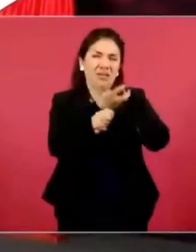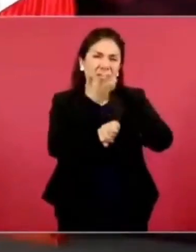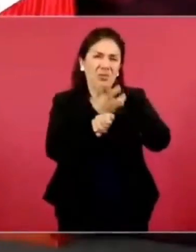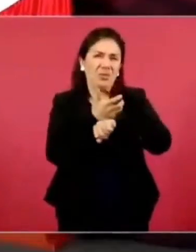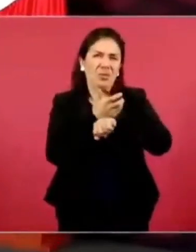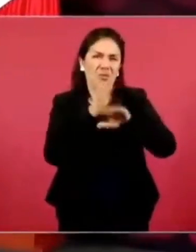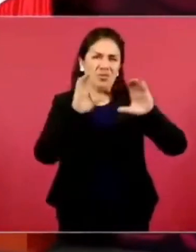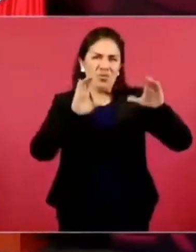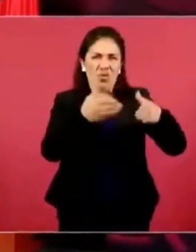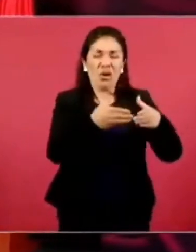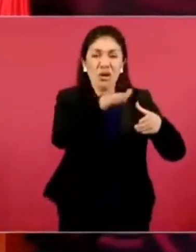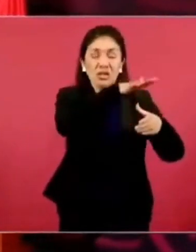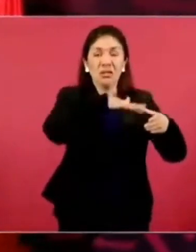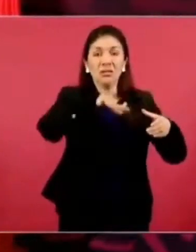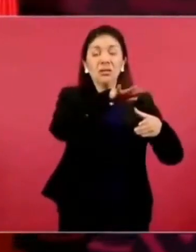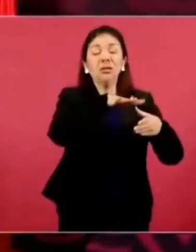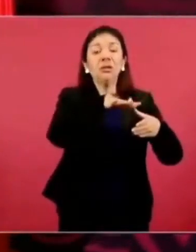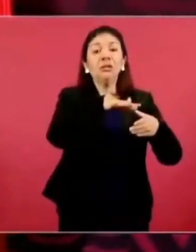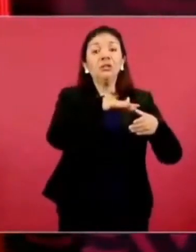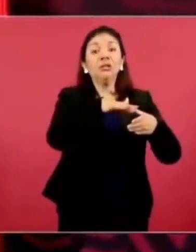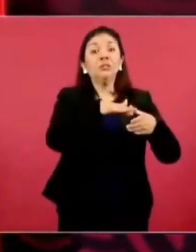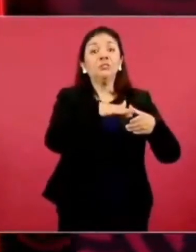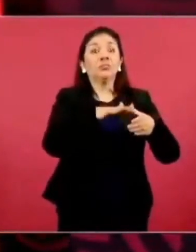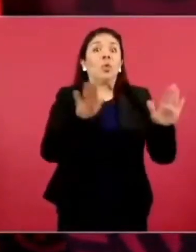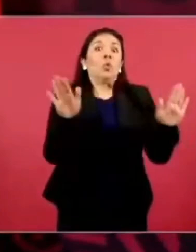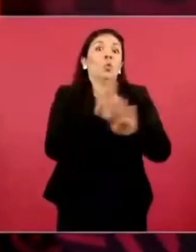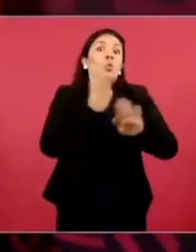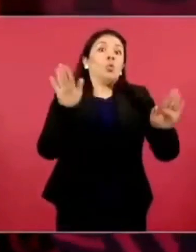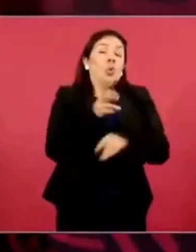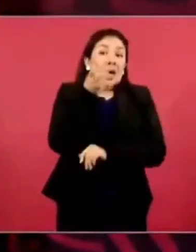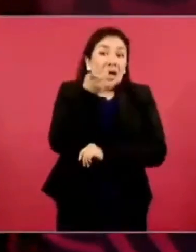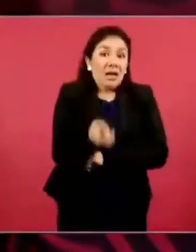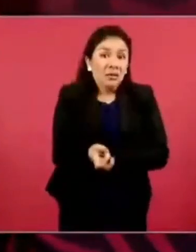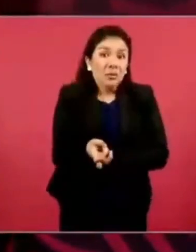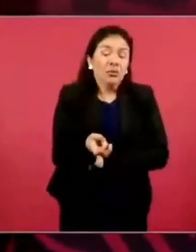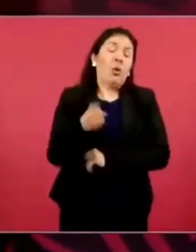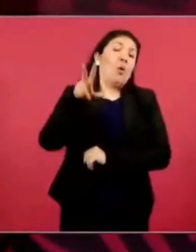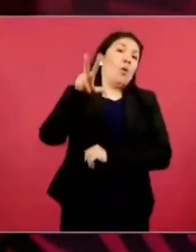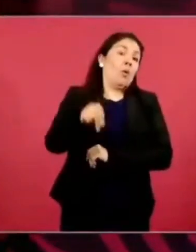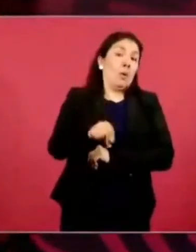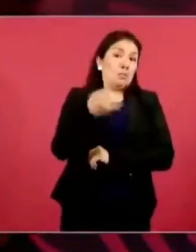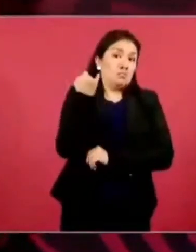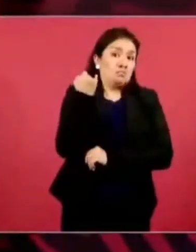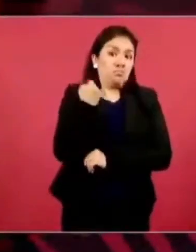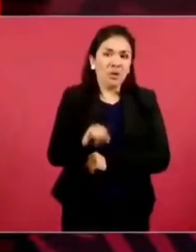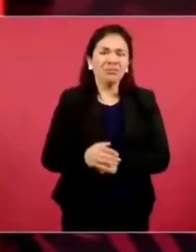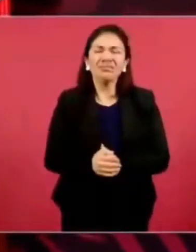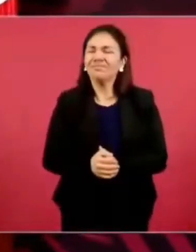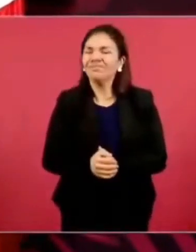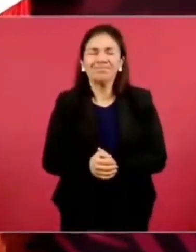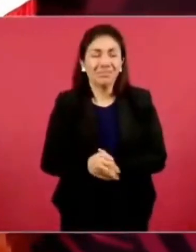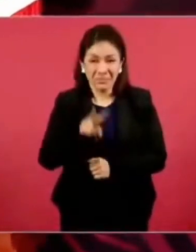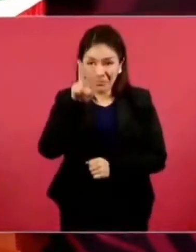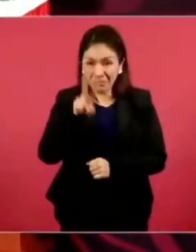ponen el grito en el cielo, pero tiene que haber una política